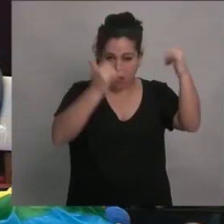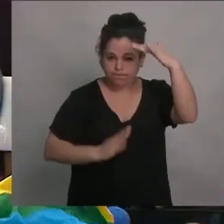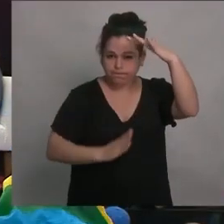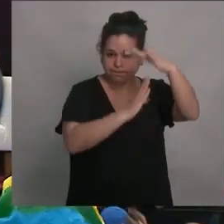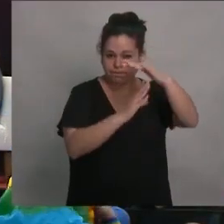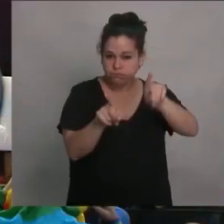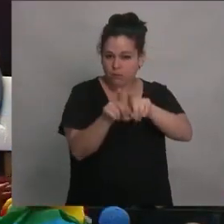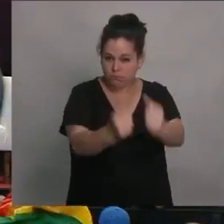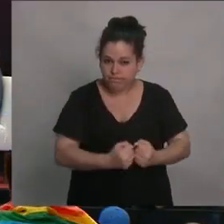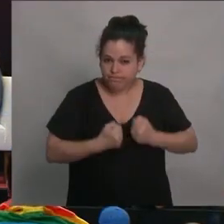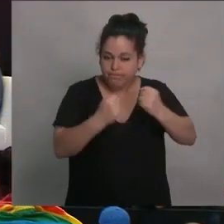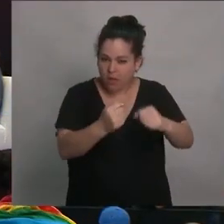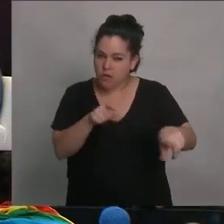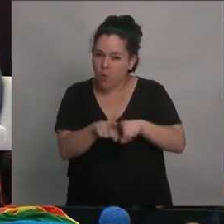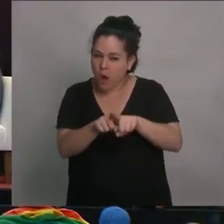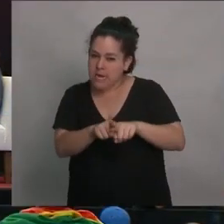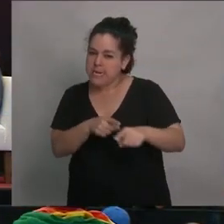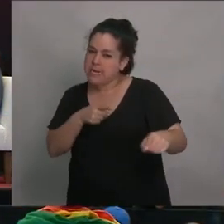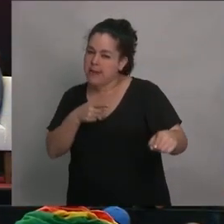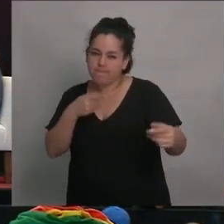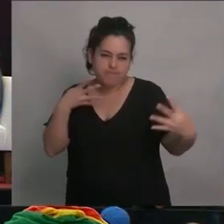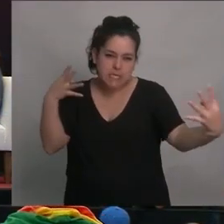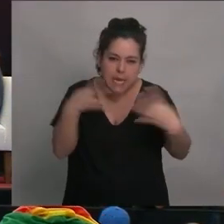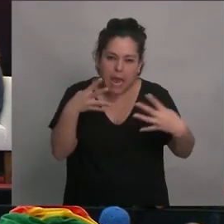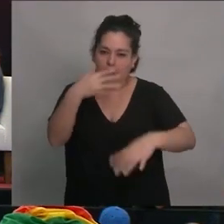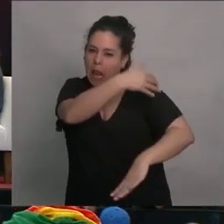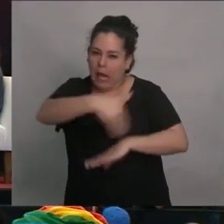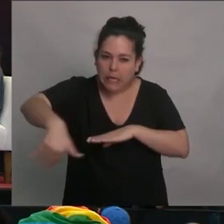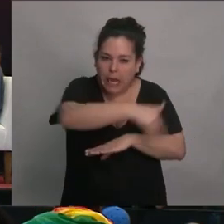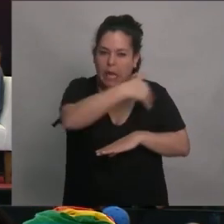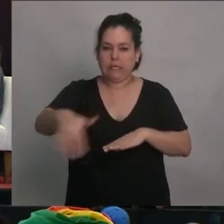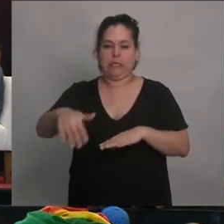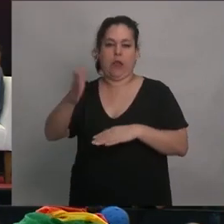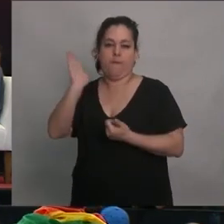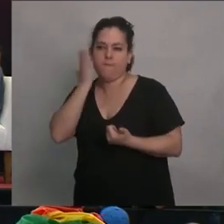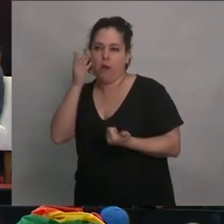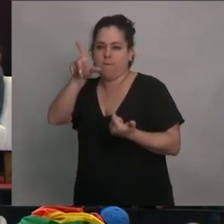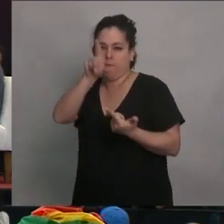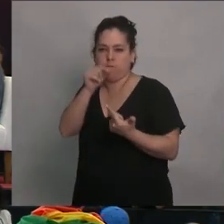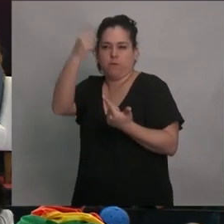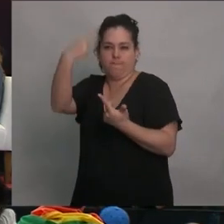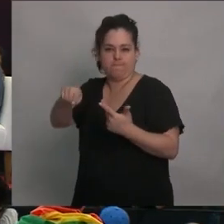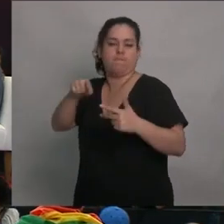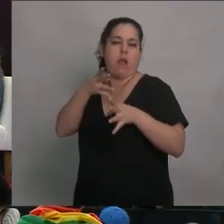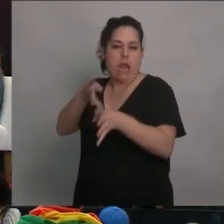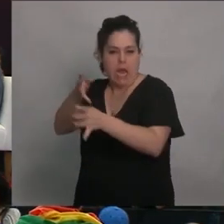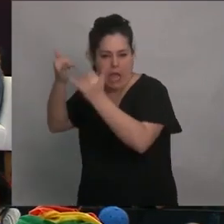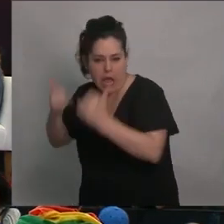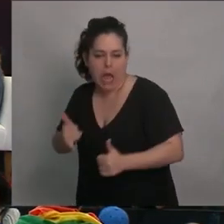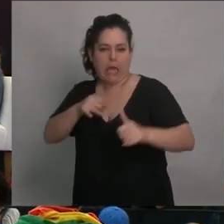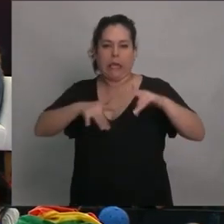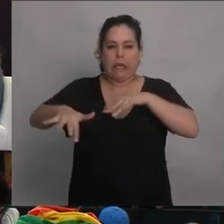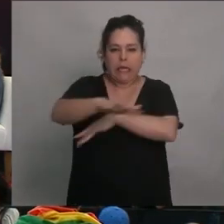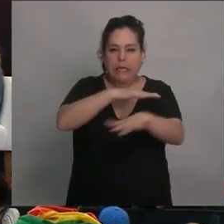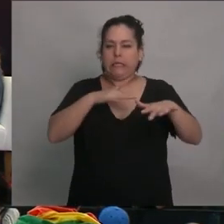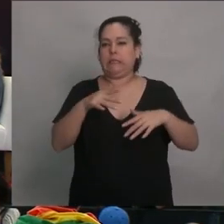encabezando y enfrentando cuerpo a cuerpo en las calles y en las redes las luchas contra las desigualdades, las crisis, los